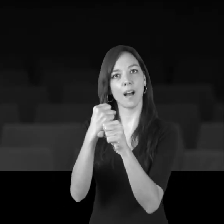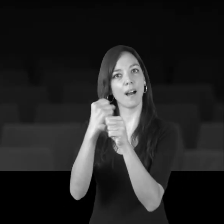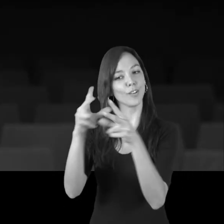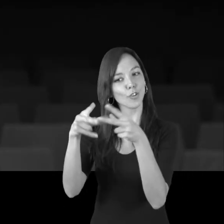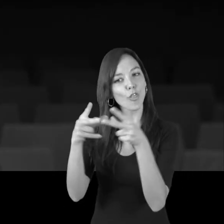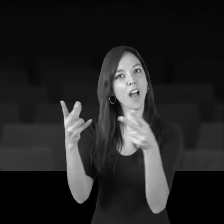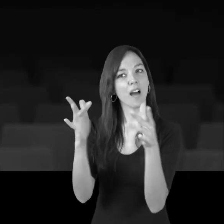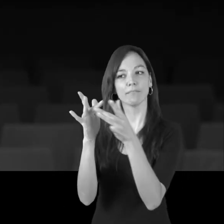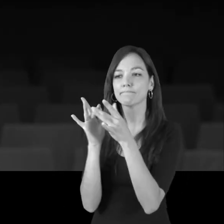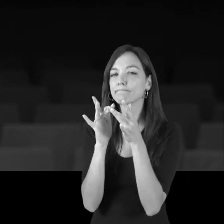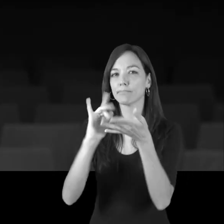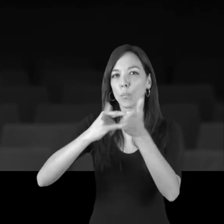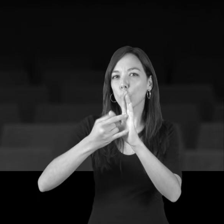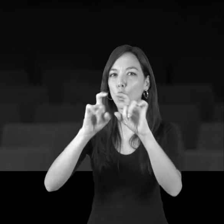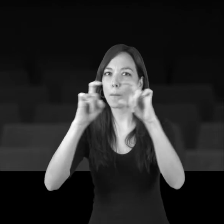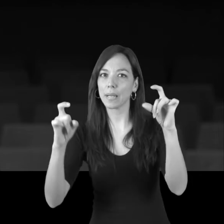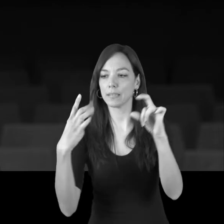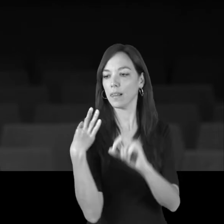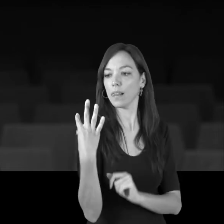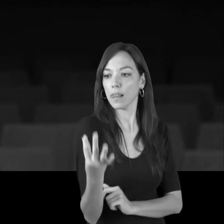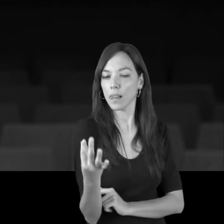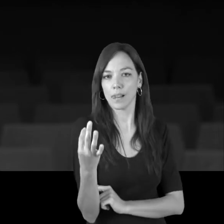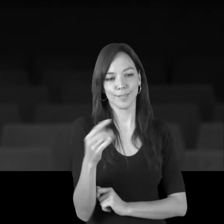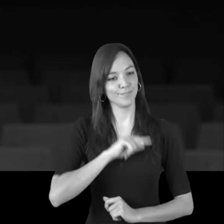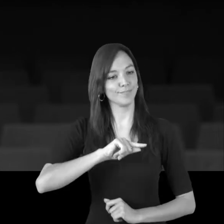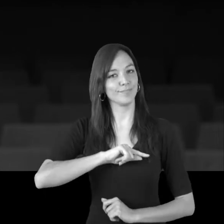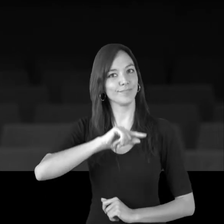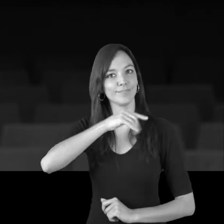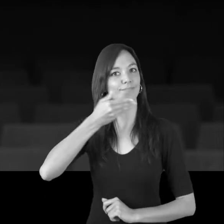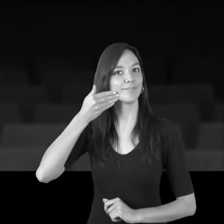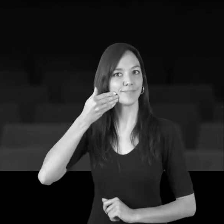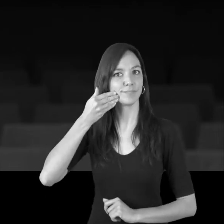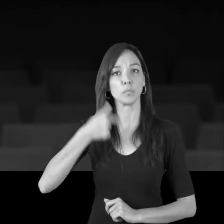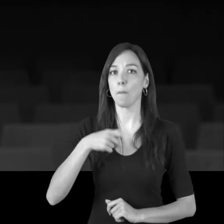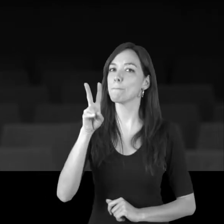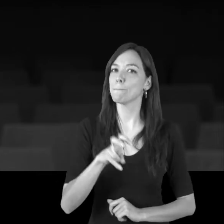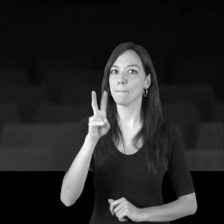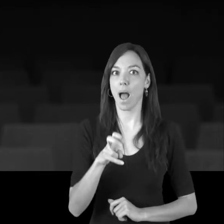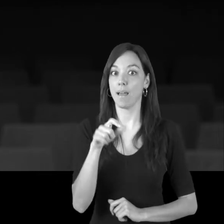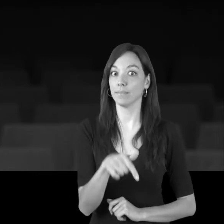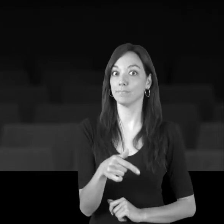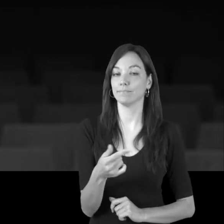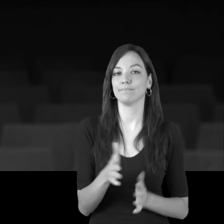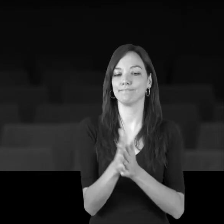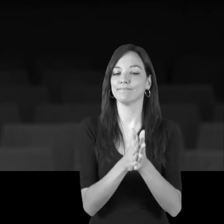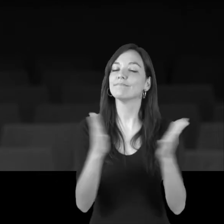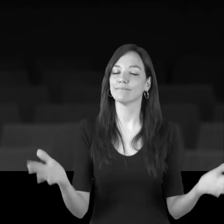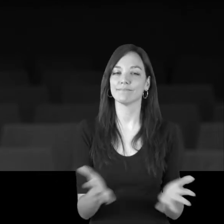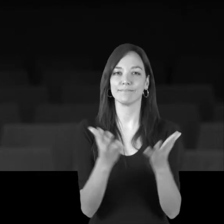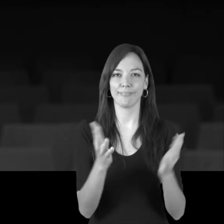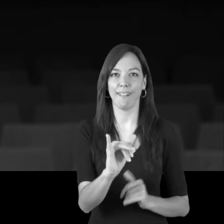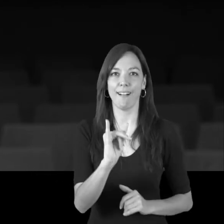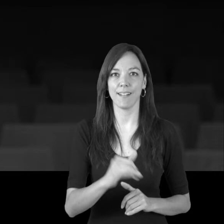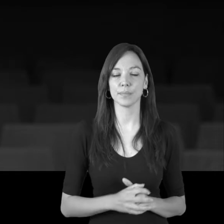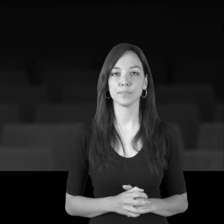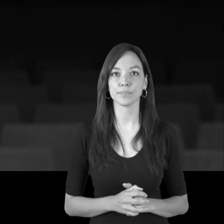de socializarse, de participar de un proyecto, de una empresa, de sentirse útil a esa empresa, la hace doblemente válida y es un